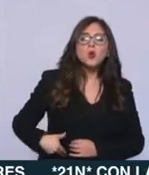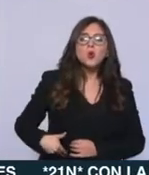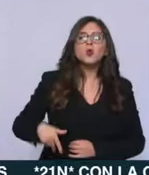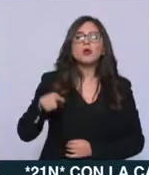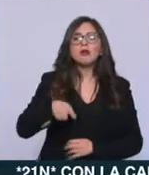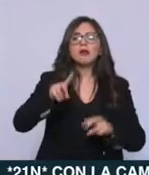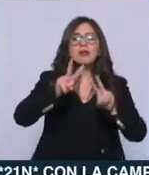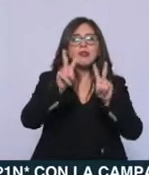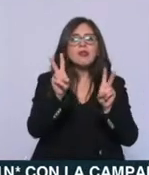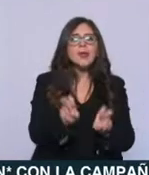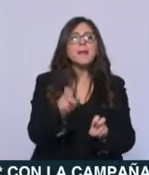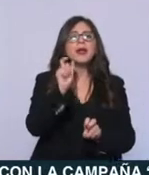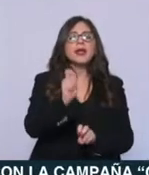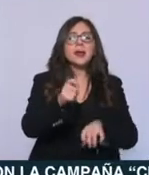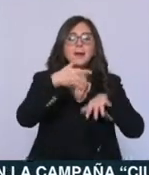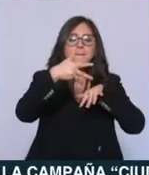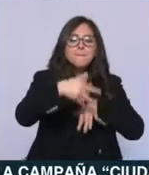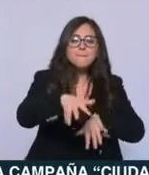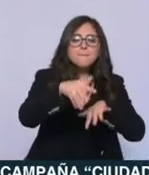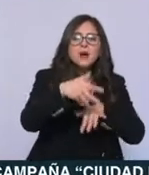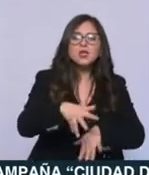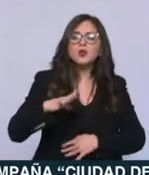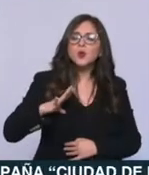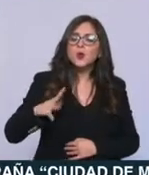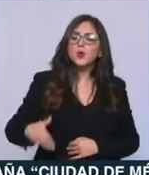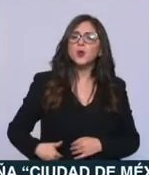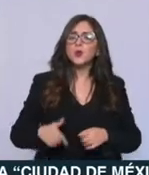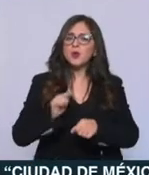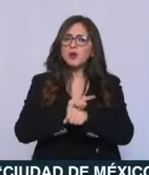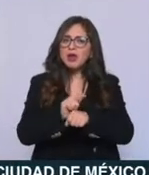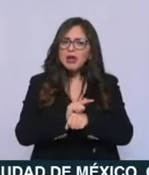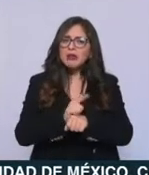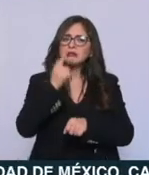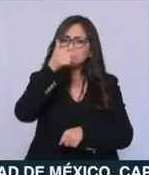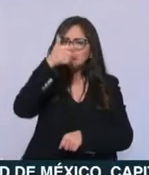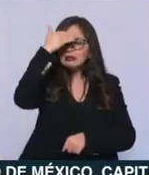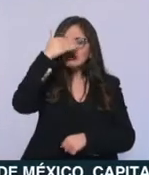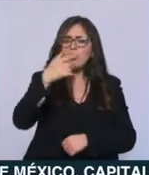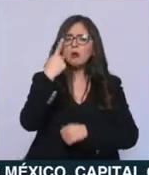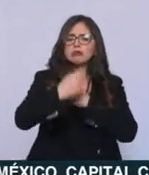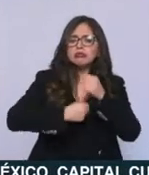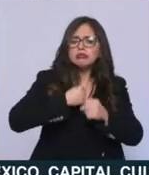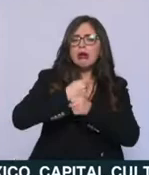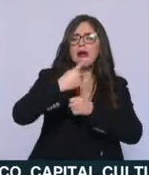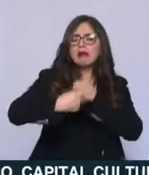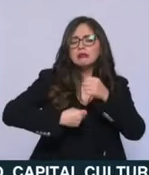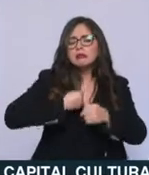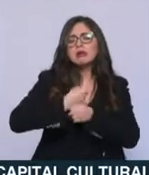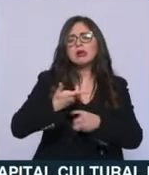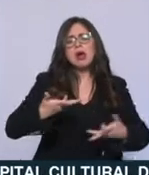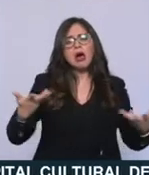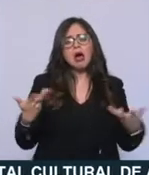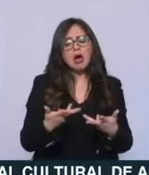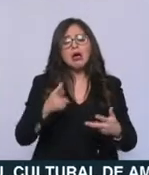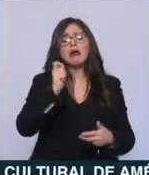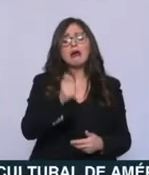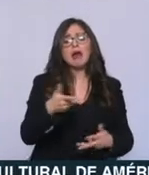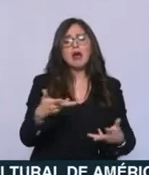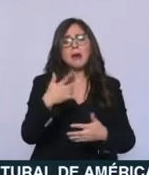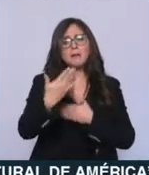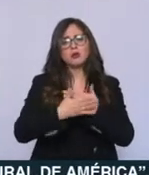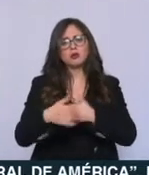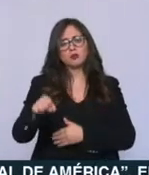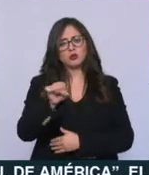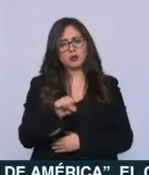de la Marcha del Orgullo Gay que se lleva a cabo cada año ya desde hace muchos años en la Ciudad de México y que será este próximo sábado. Más